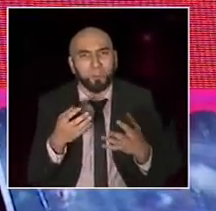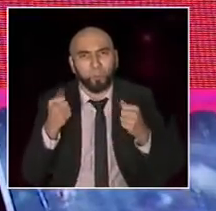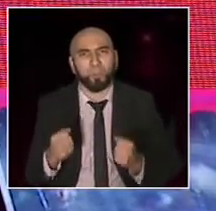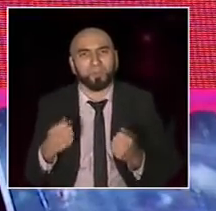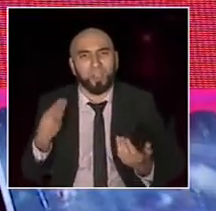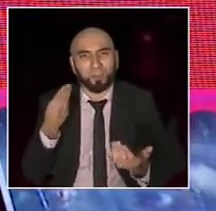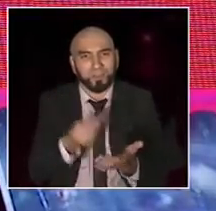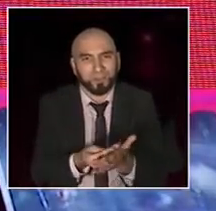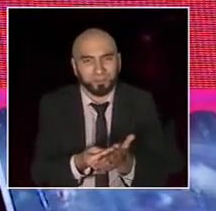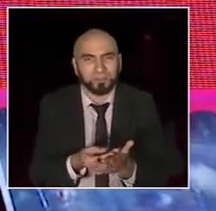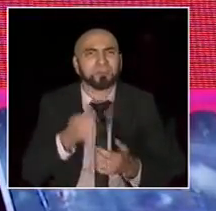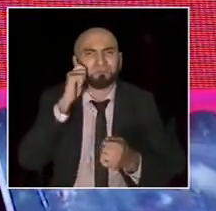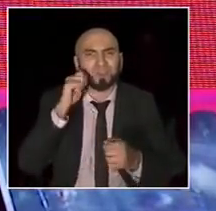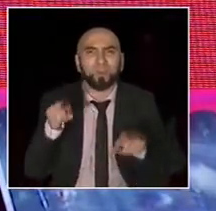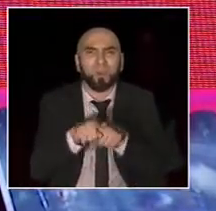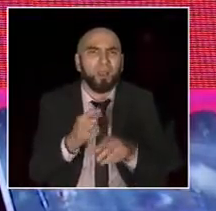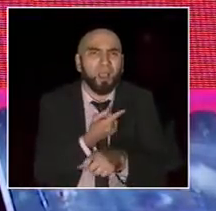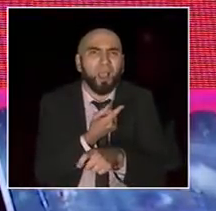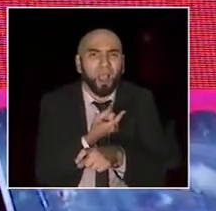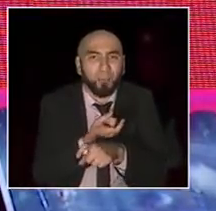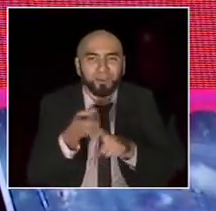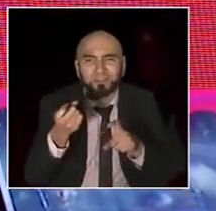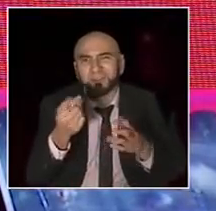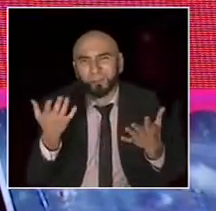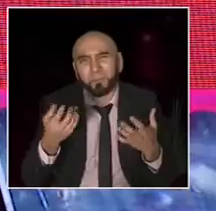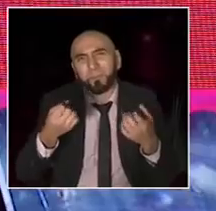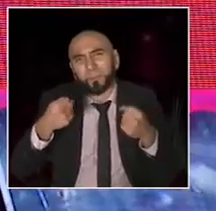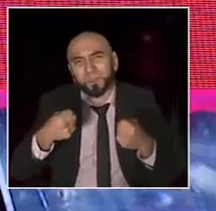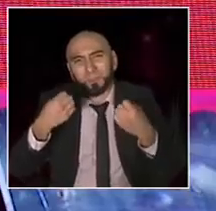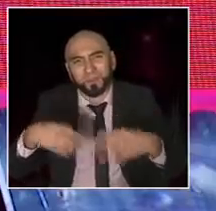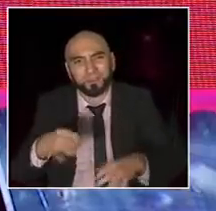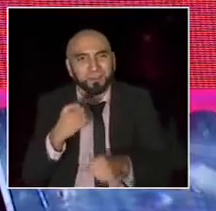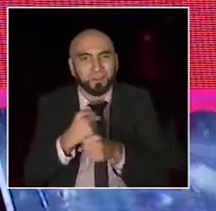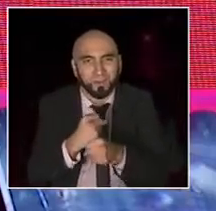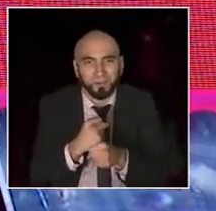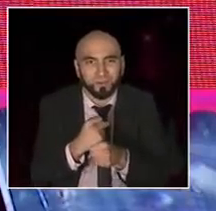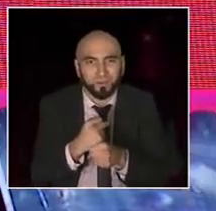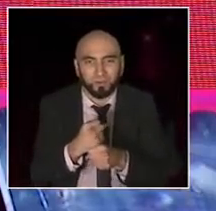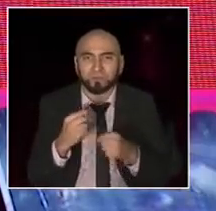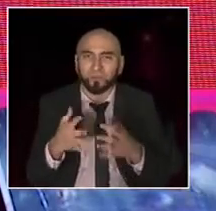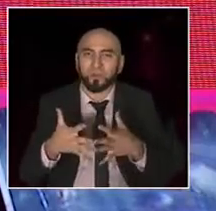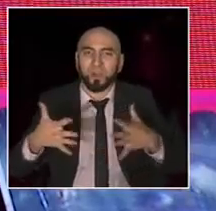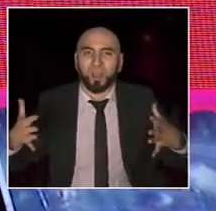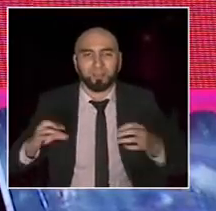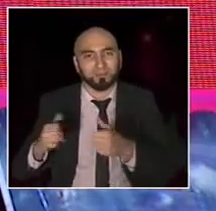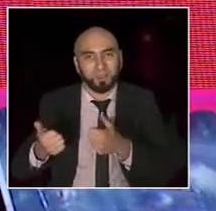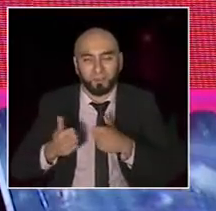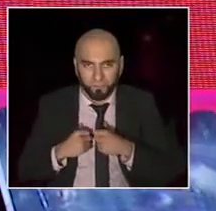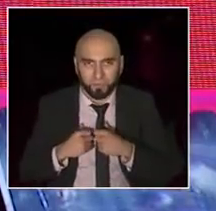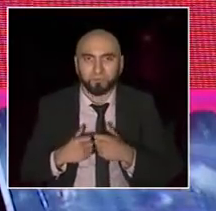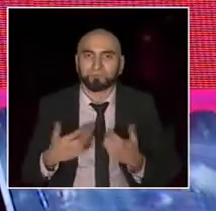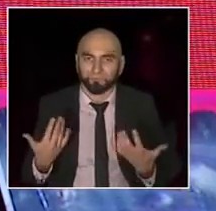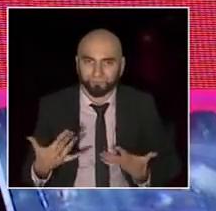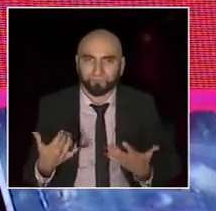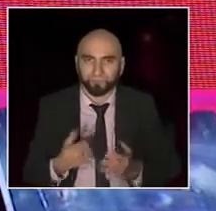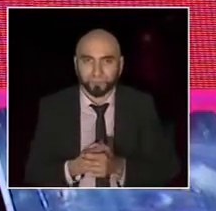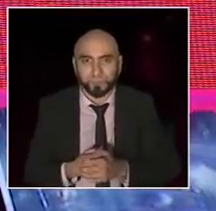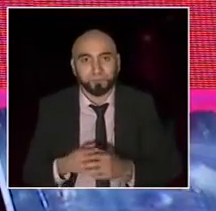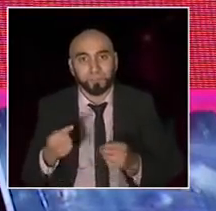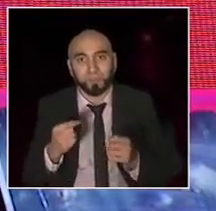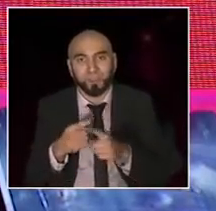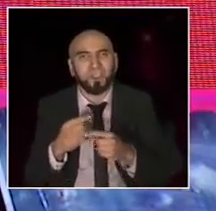esté bajo amenaza la mitad de los trabajos que existen hoy día en el mundo, sin duda, es un gran desafío a enfrentar. La realidad